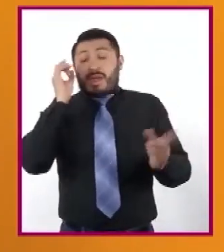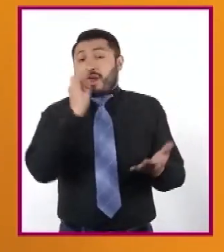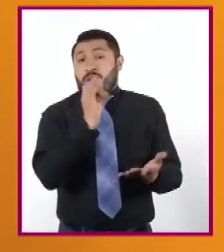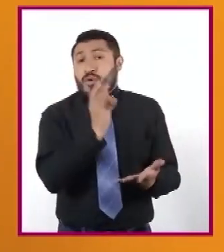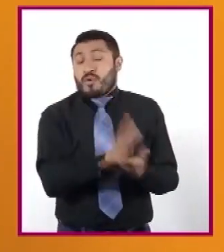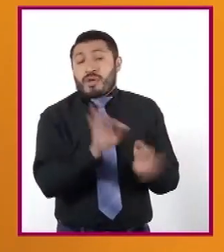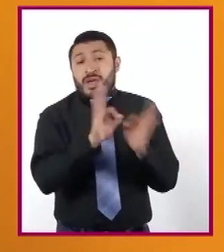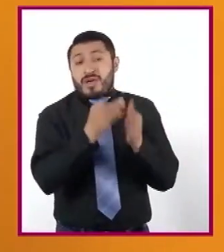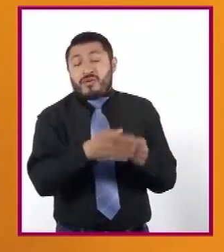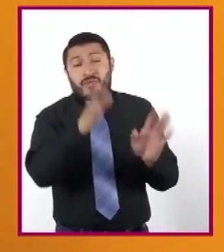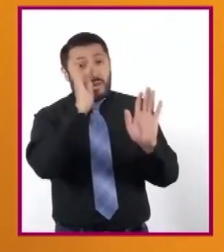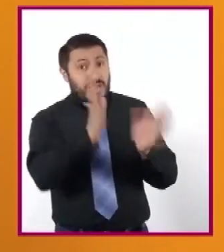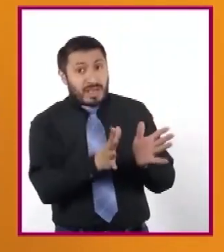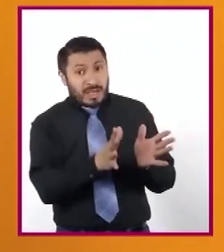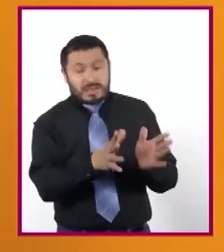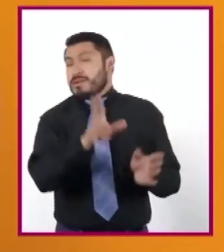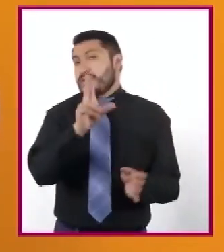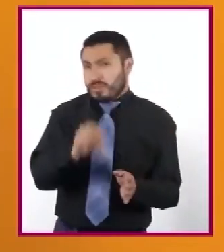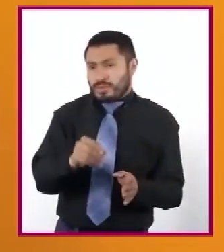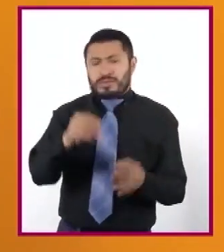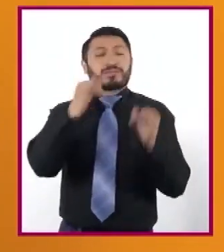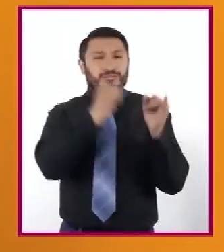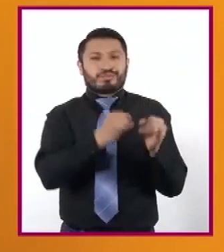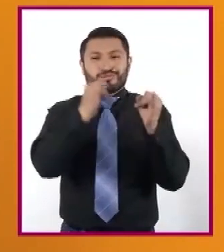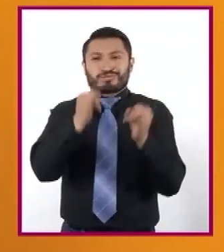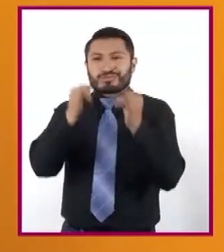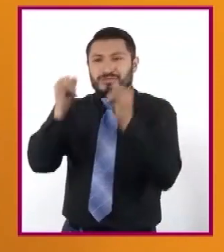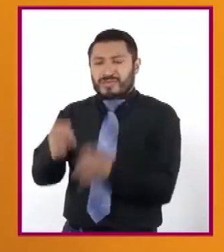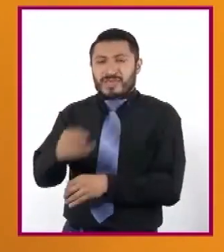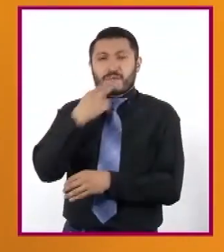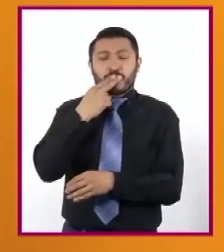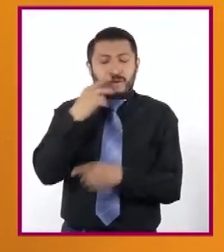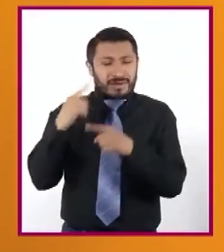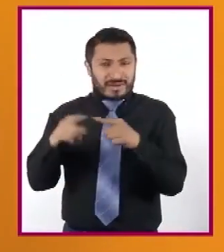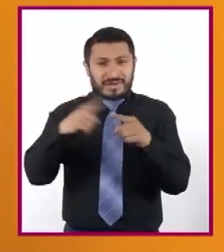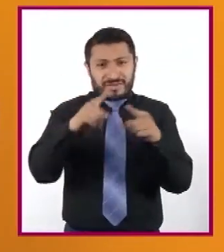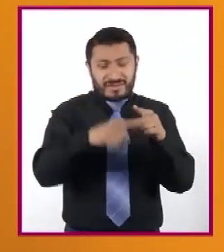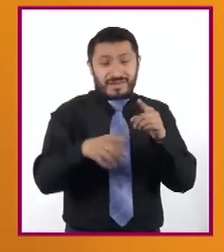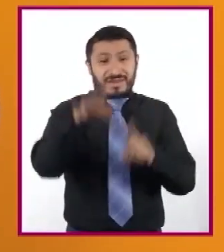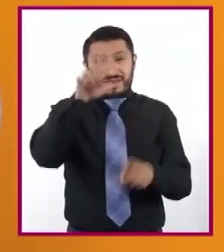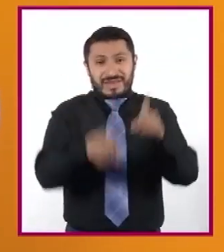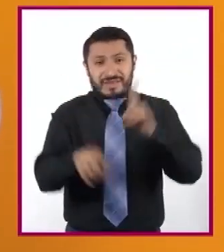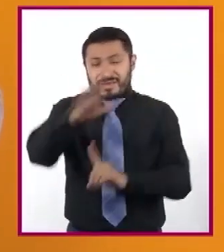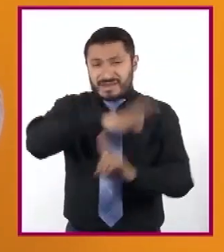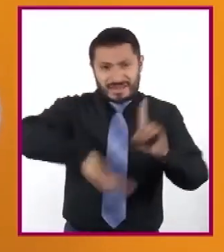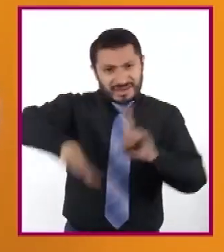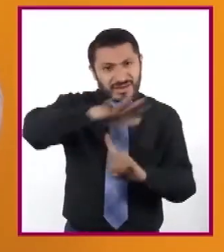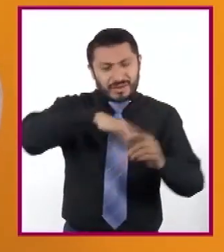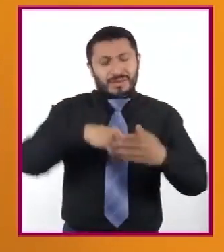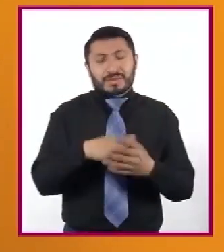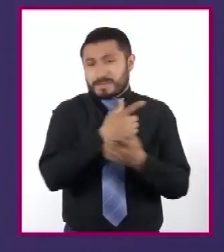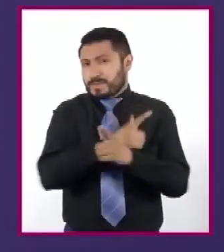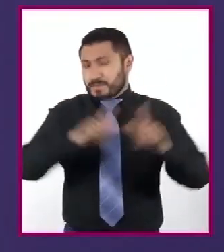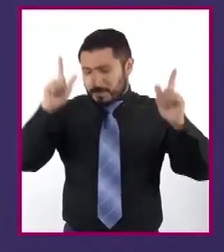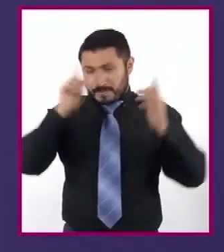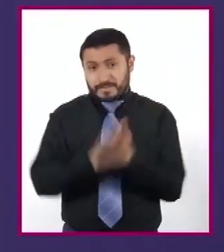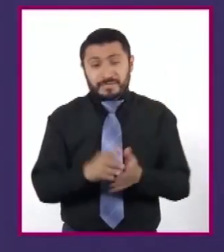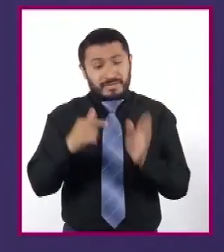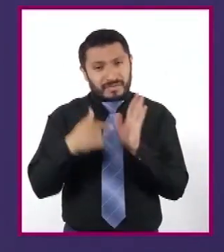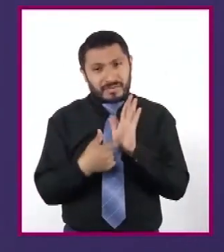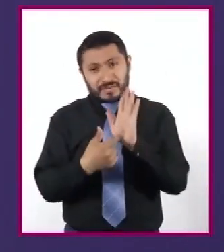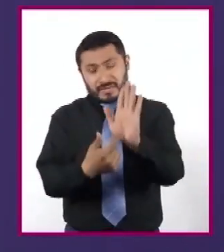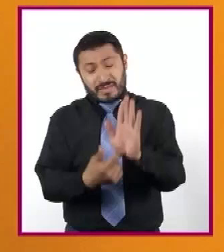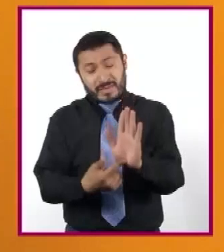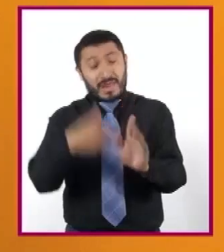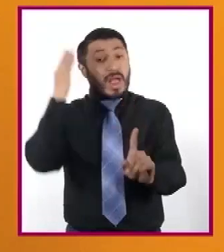es una expresión individual y al usarla, el hablante se adecua al contexto en el que se encuentra. Les proponemos un reto